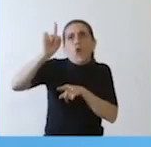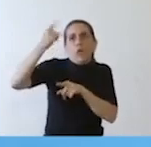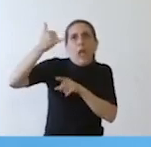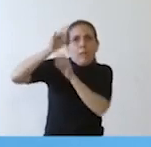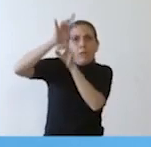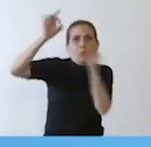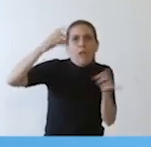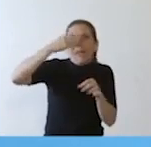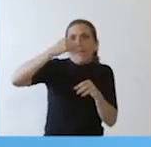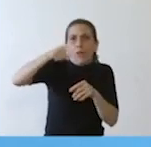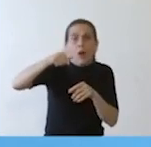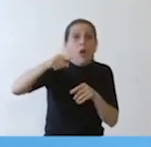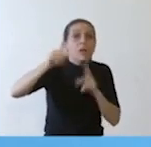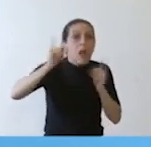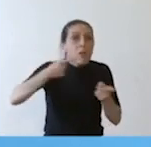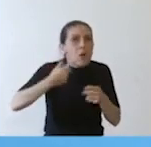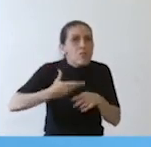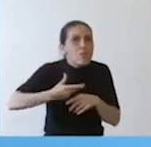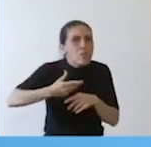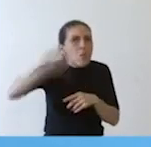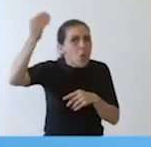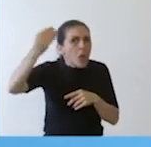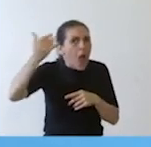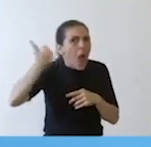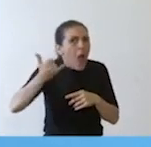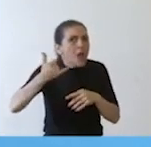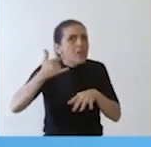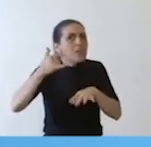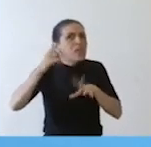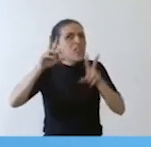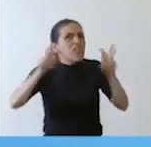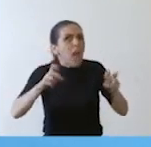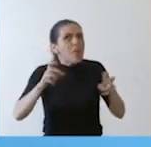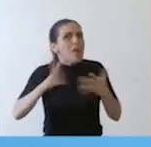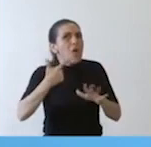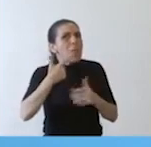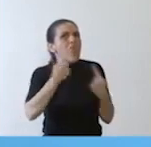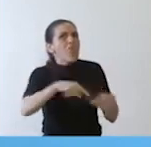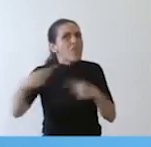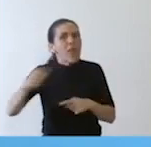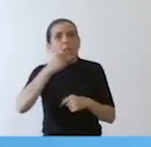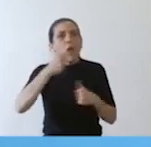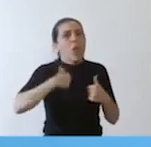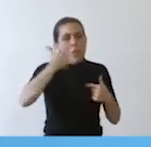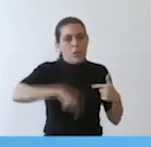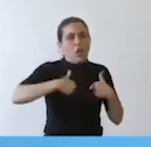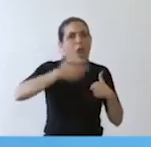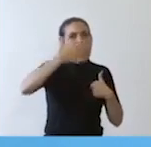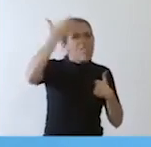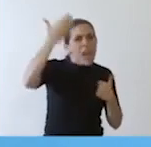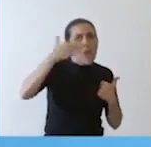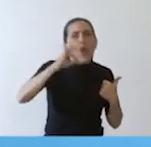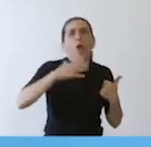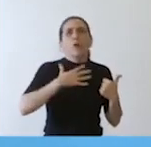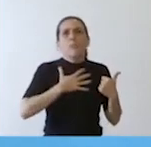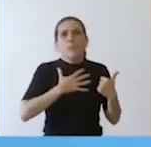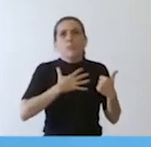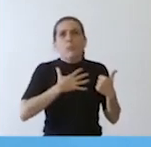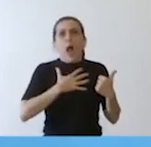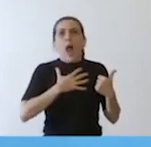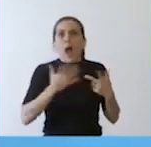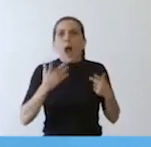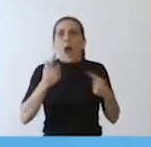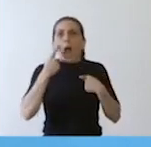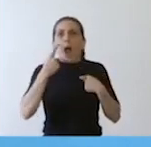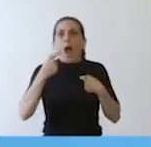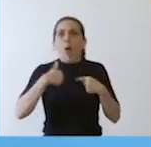sino que además muchas veces se va a constituir en un tema de diagnóstico diferencial. Una persona que tiene fiebre y un cuadro respiratorio, bueno, si logramos evitar que